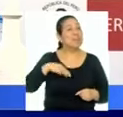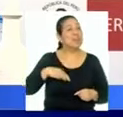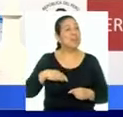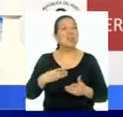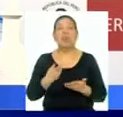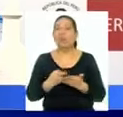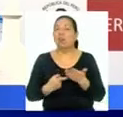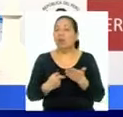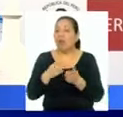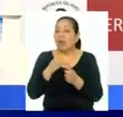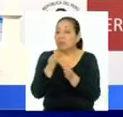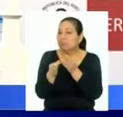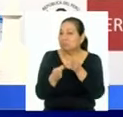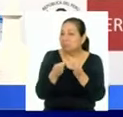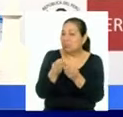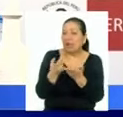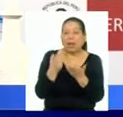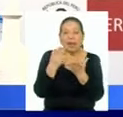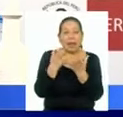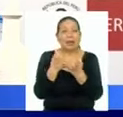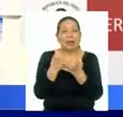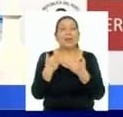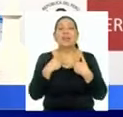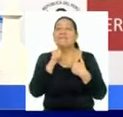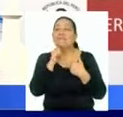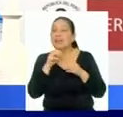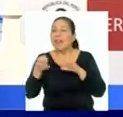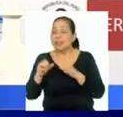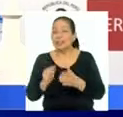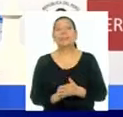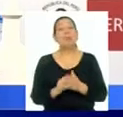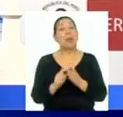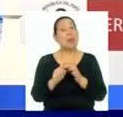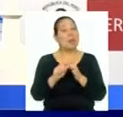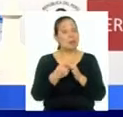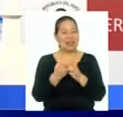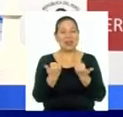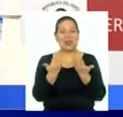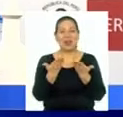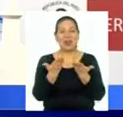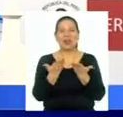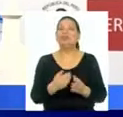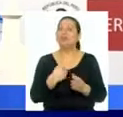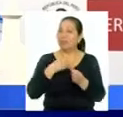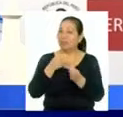hecho, reitero, y qué cosa creemos que se debe hacer. Bueno, empezamos entonces.